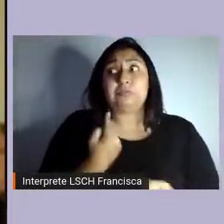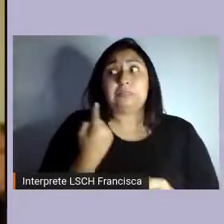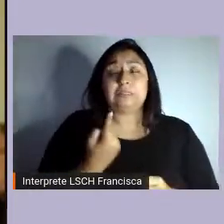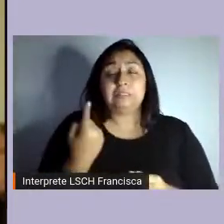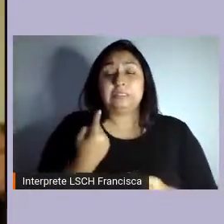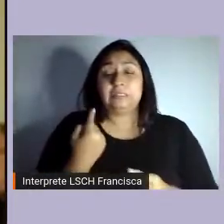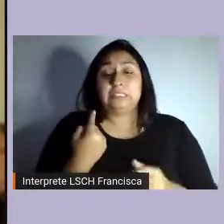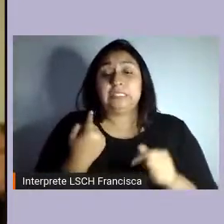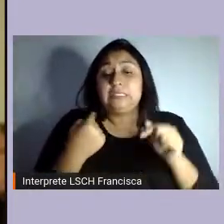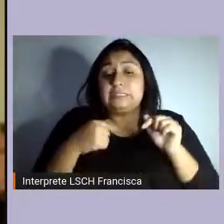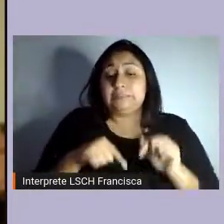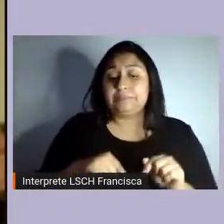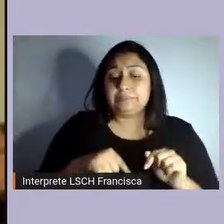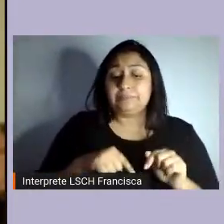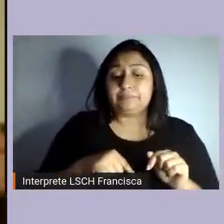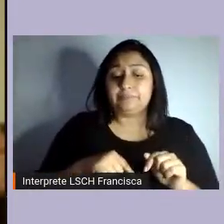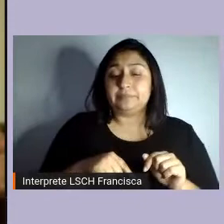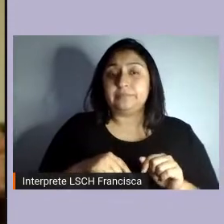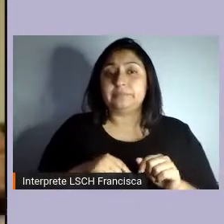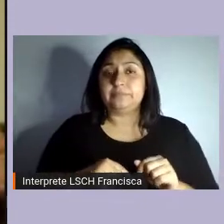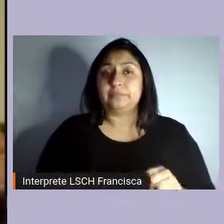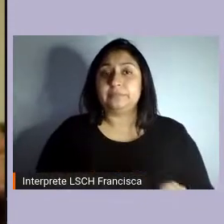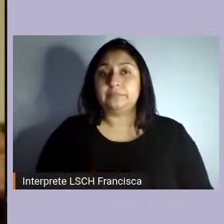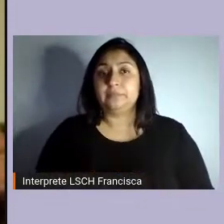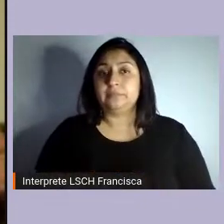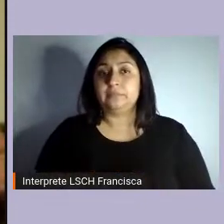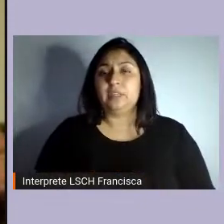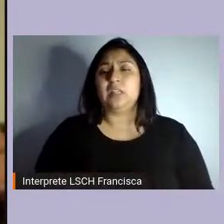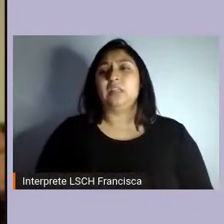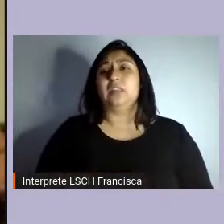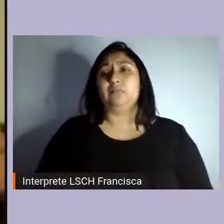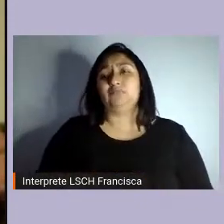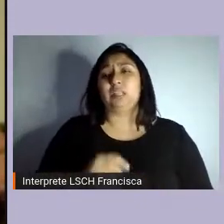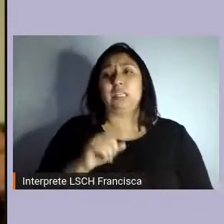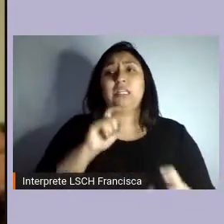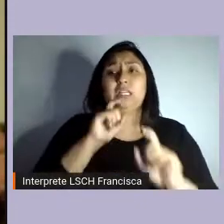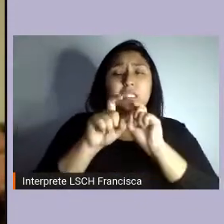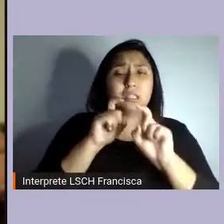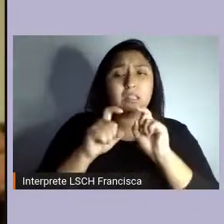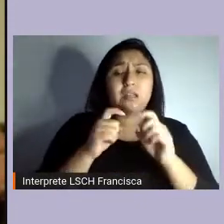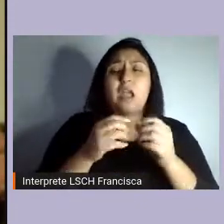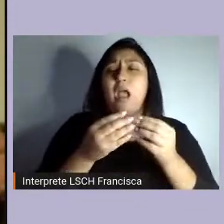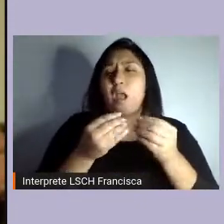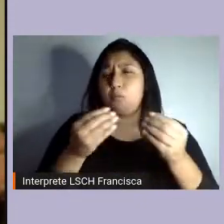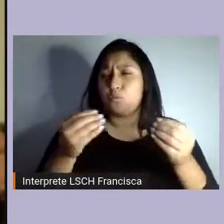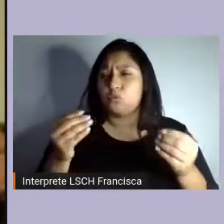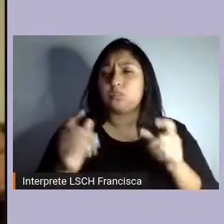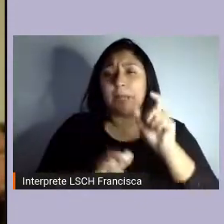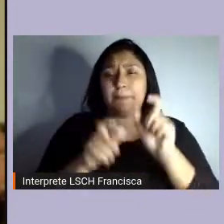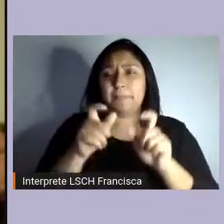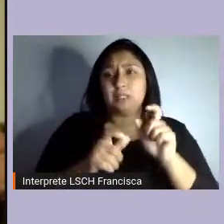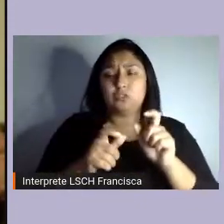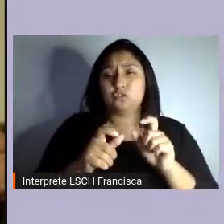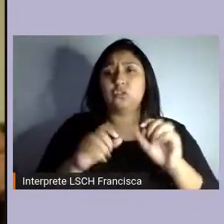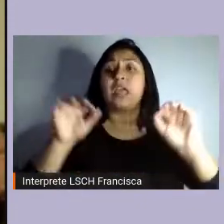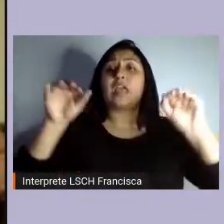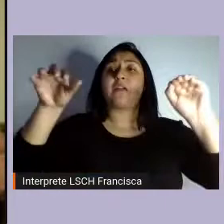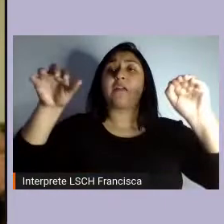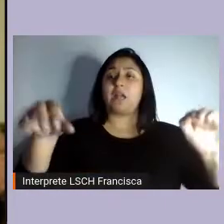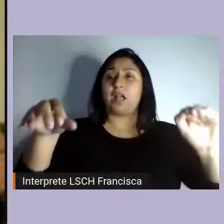aquí, y despotrica contra varios embajadores que no la ayudan cuando se queda en Europa,